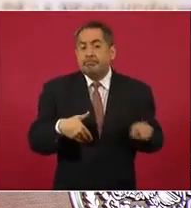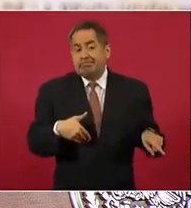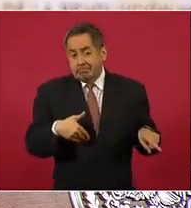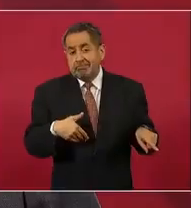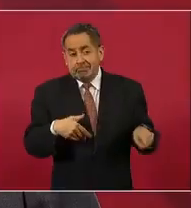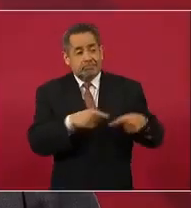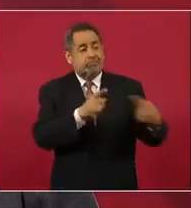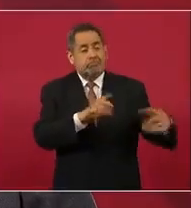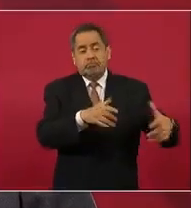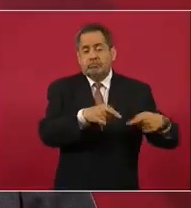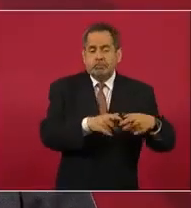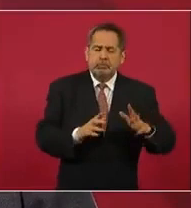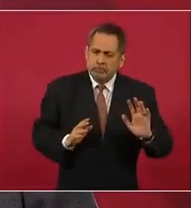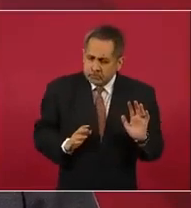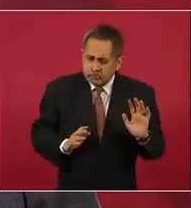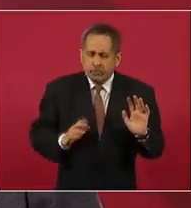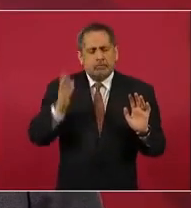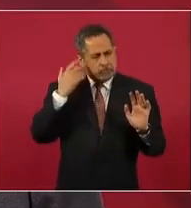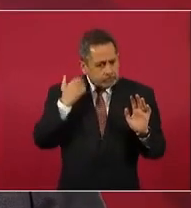los conservadores